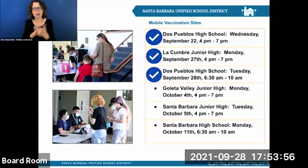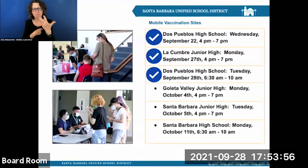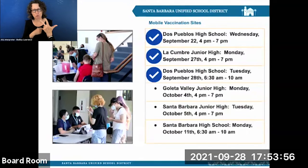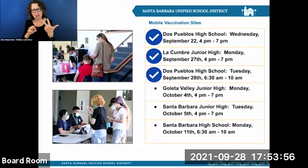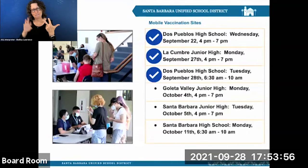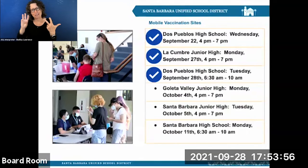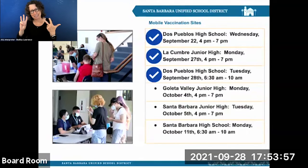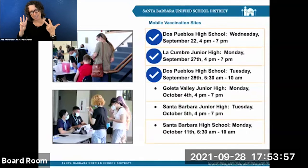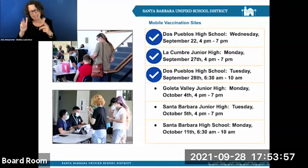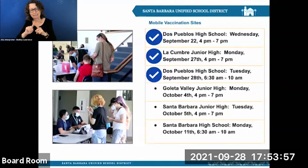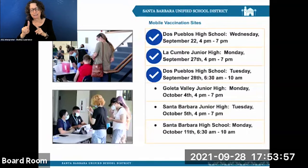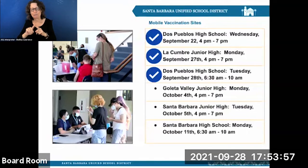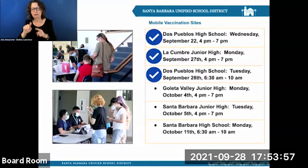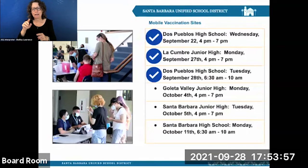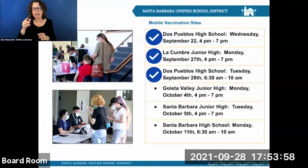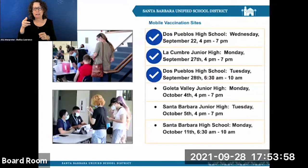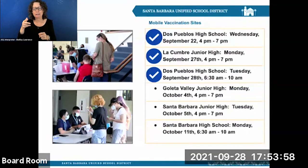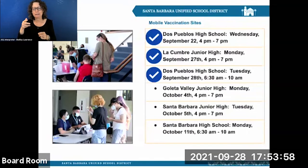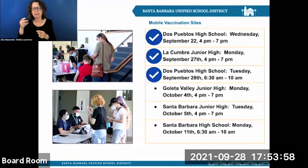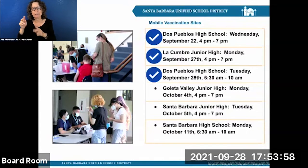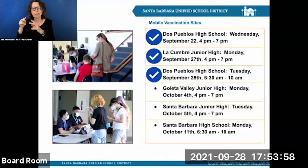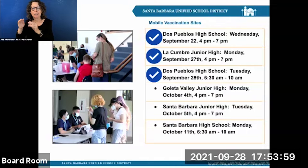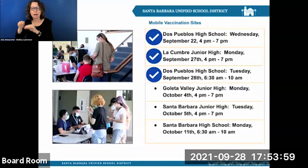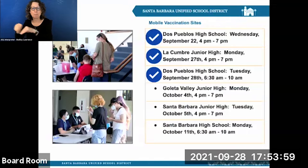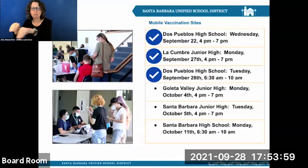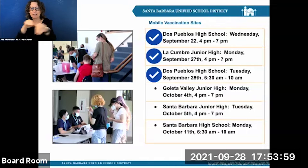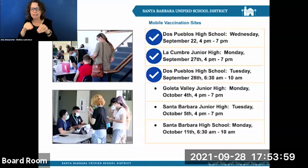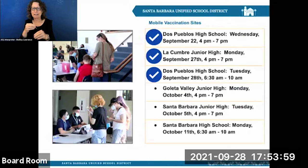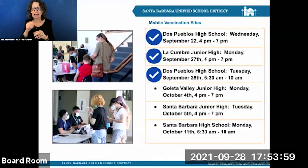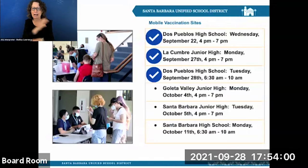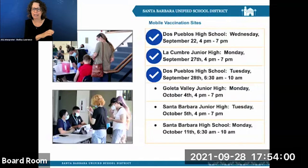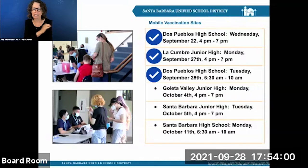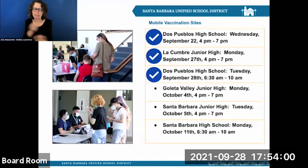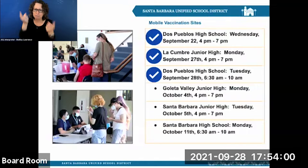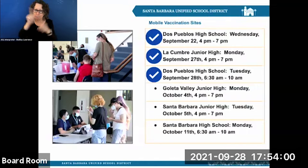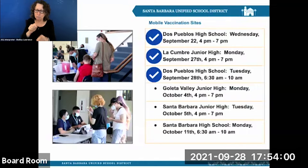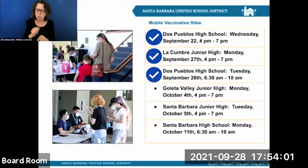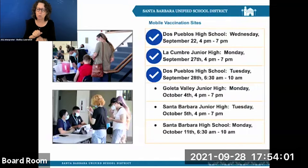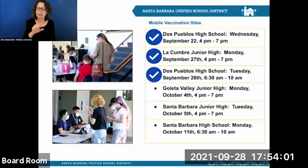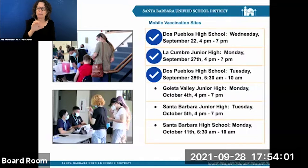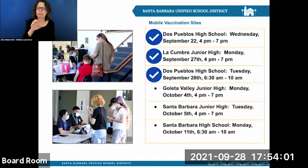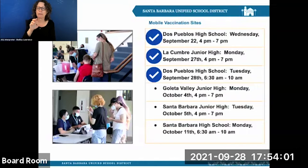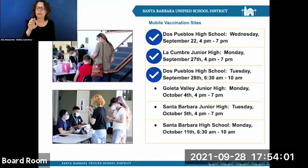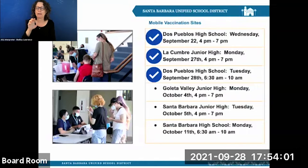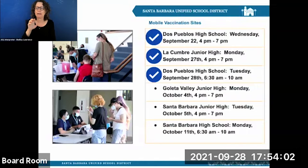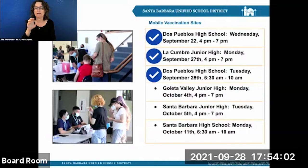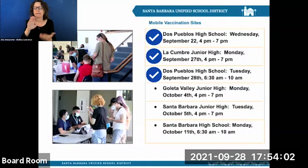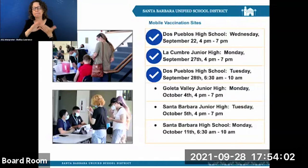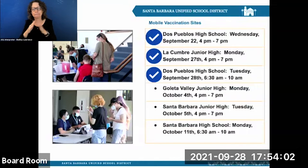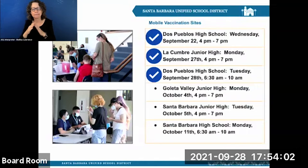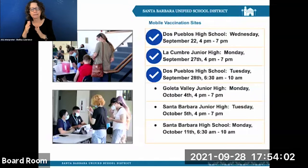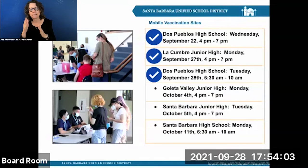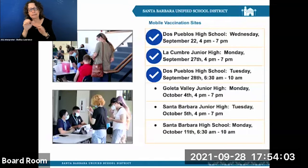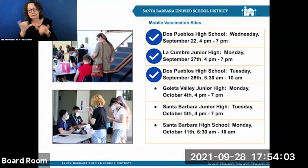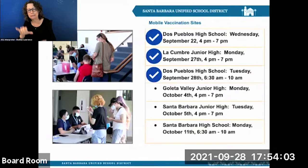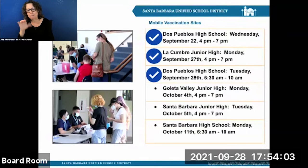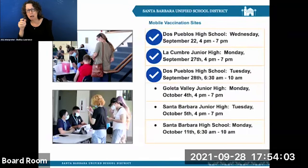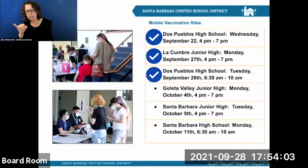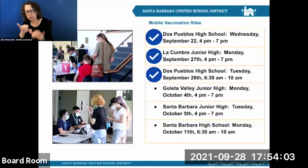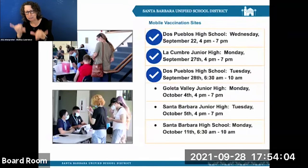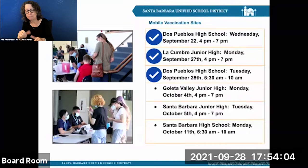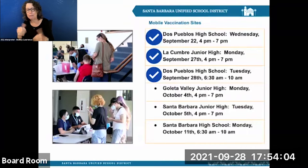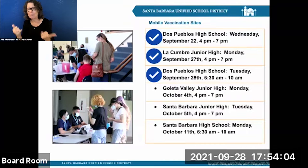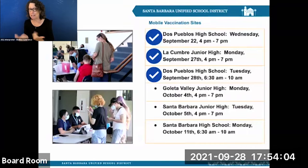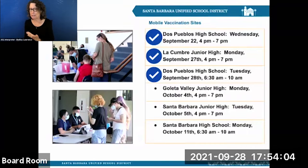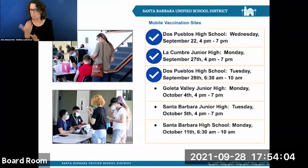llevado 3 de 6 clínicas móviles de vacunación que hemos estado auspiciando junto con el sistema de salud Cottage, el